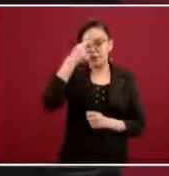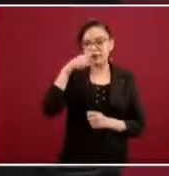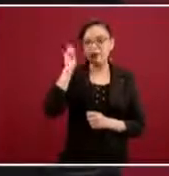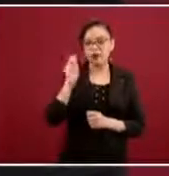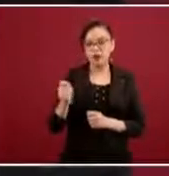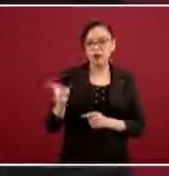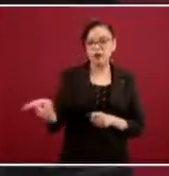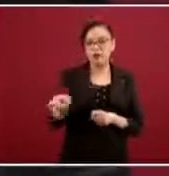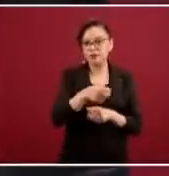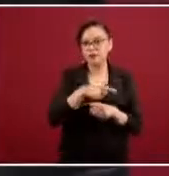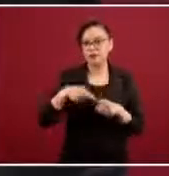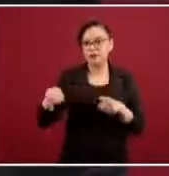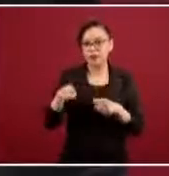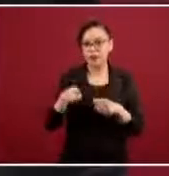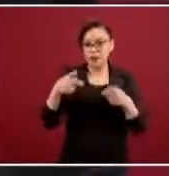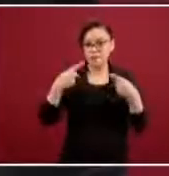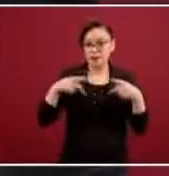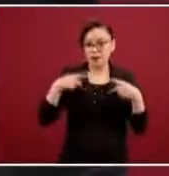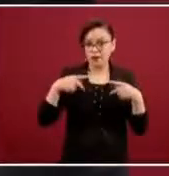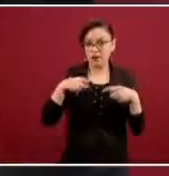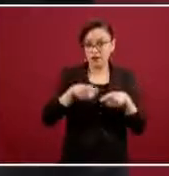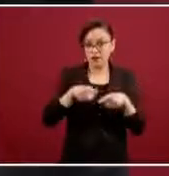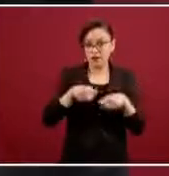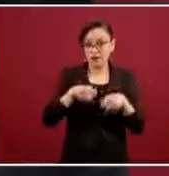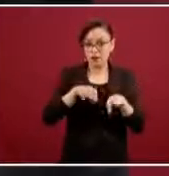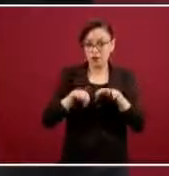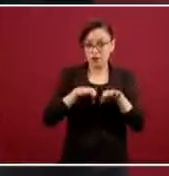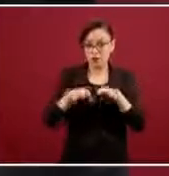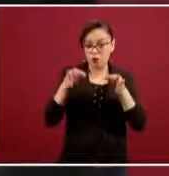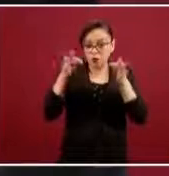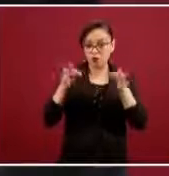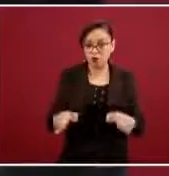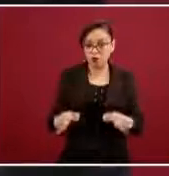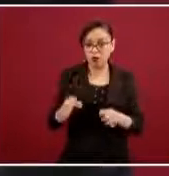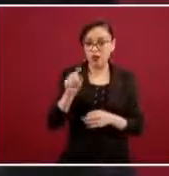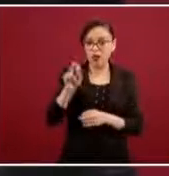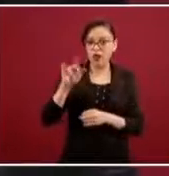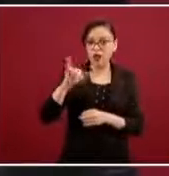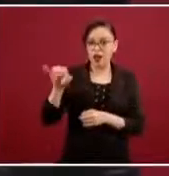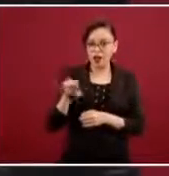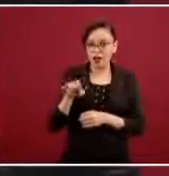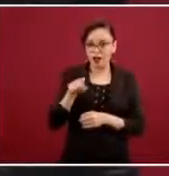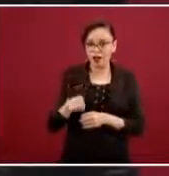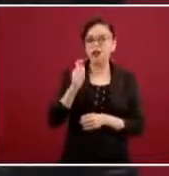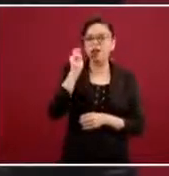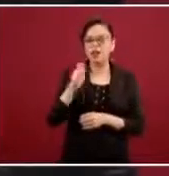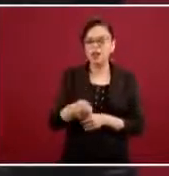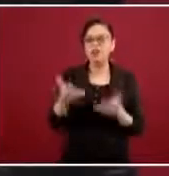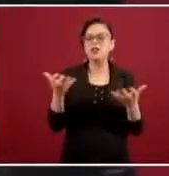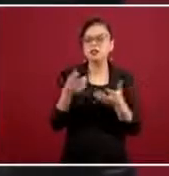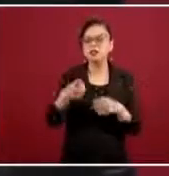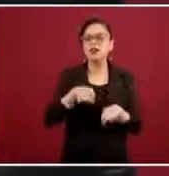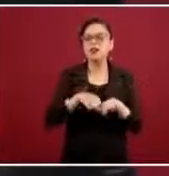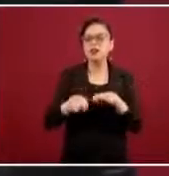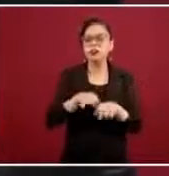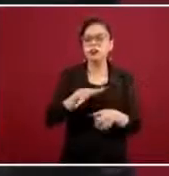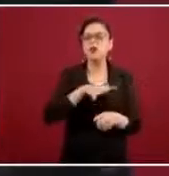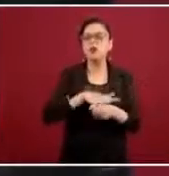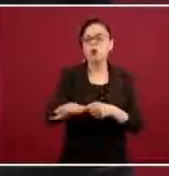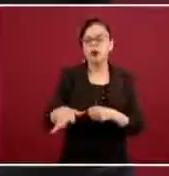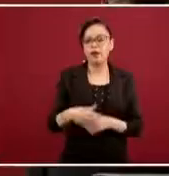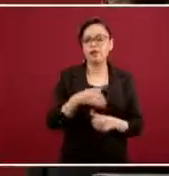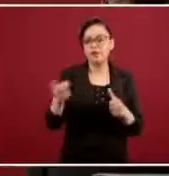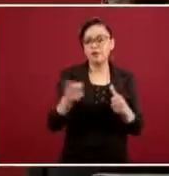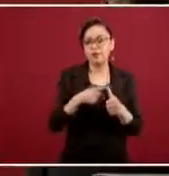triaje, el personal oficial de triaje tendrá las siguientes funciones. Primero, tendrá